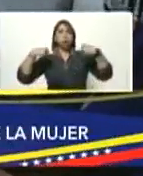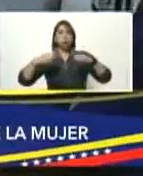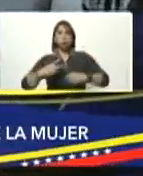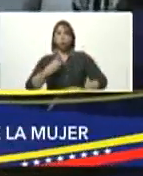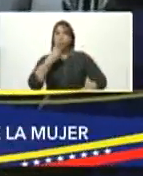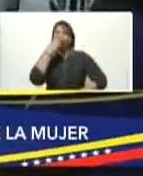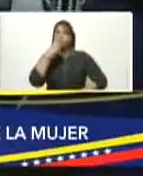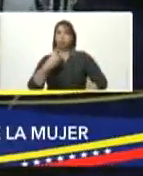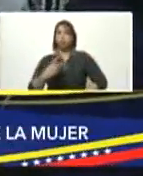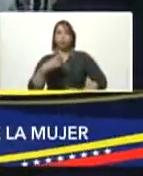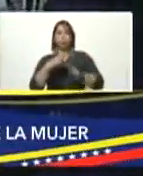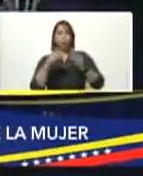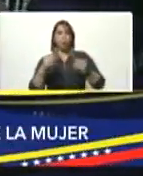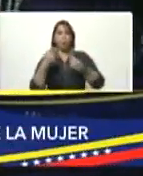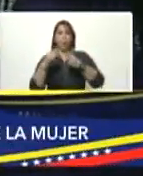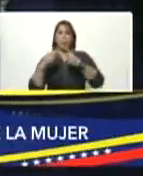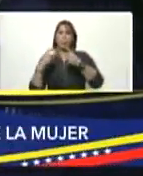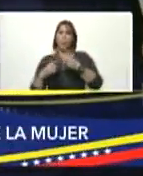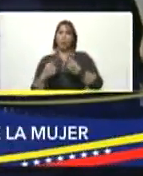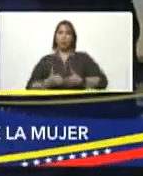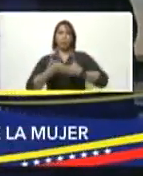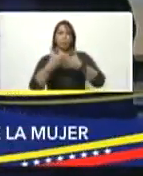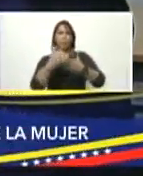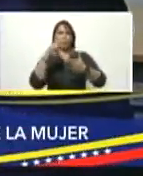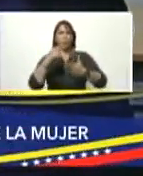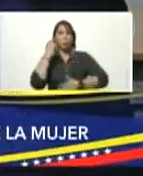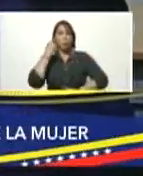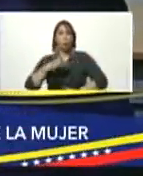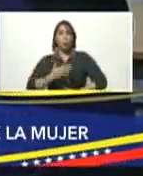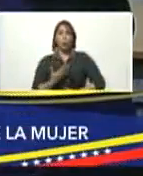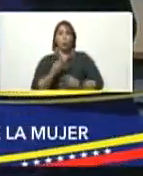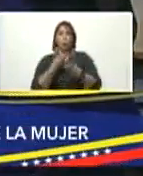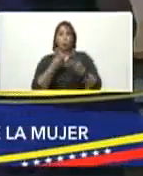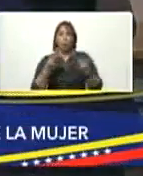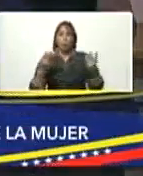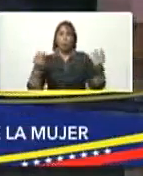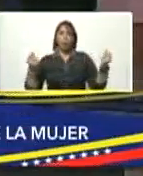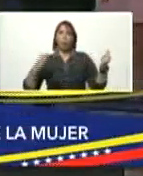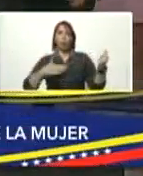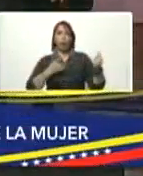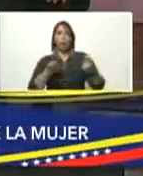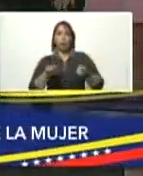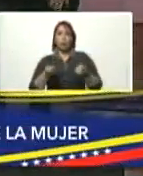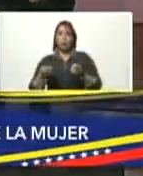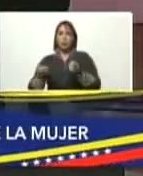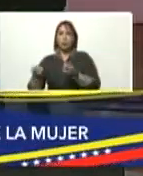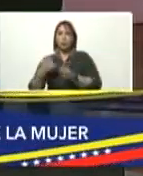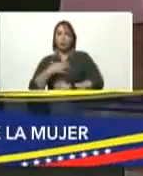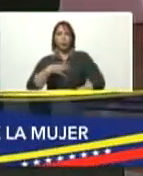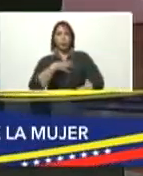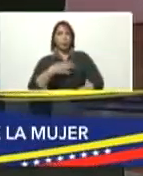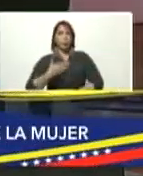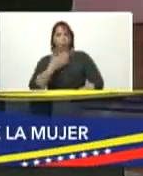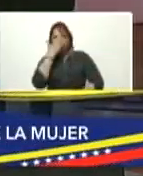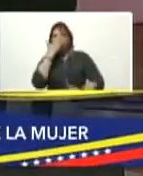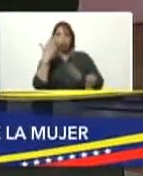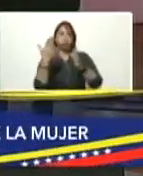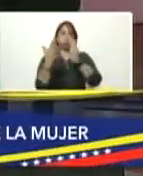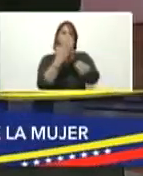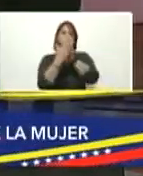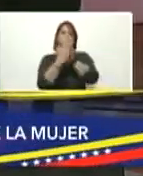respiración. Todas esas son herramientas que ayudan a que la mujer pueda sanarse, pueda controlar sus emociones y de esta manera pueda encarar la vida y